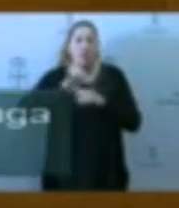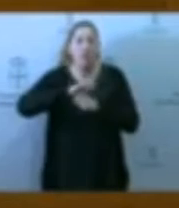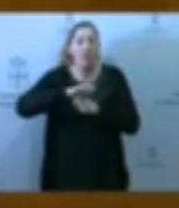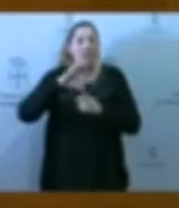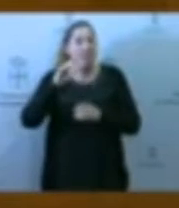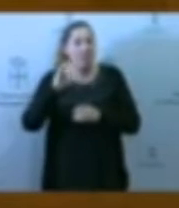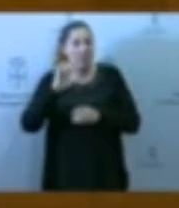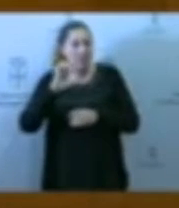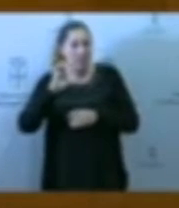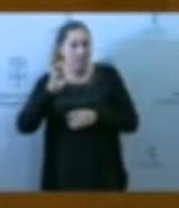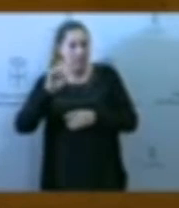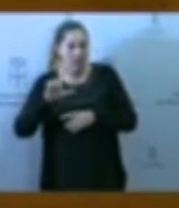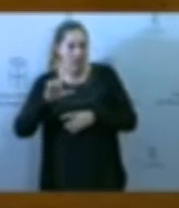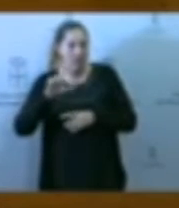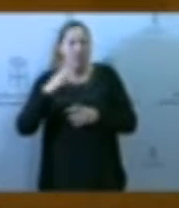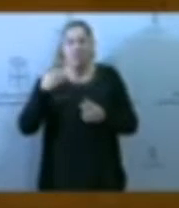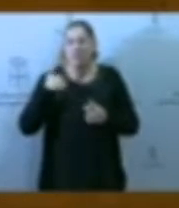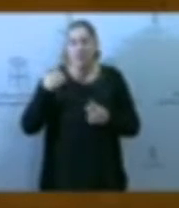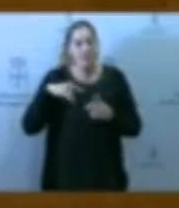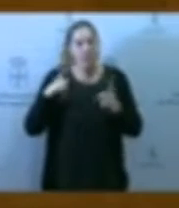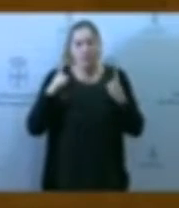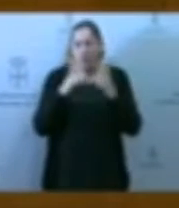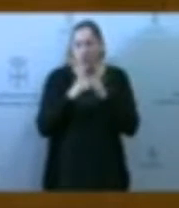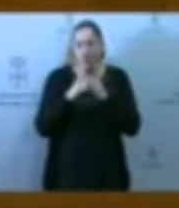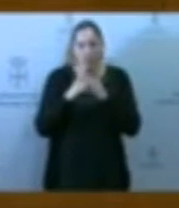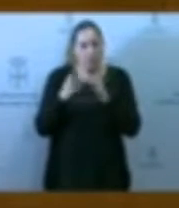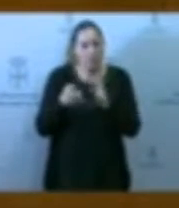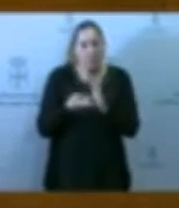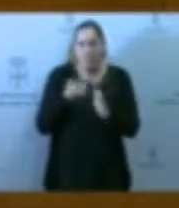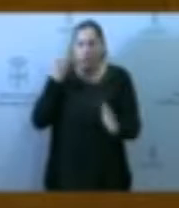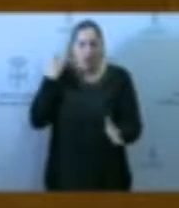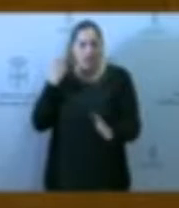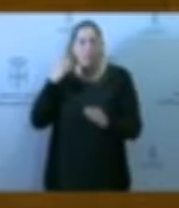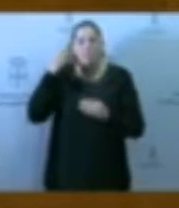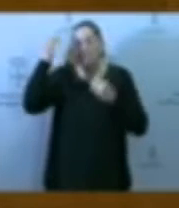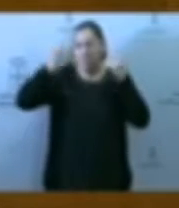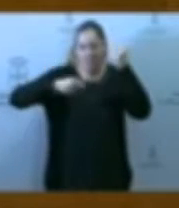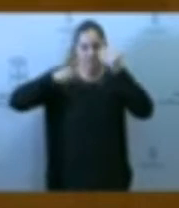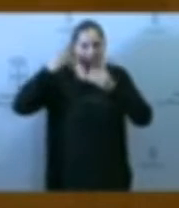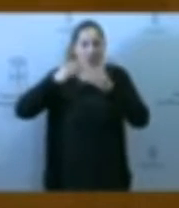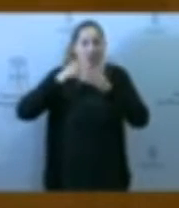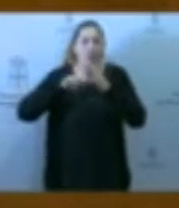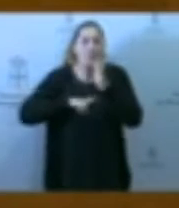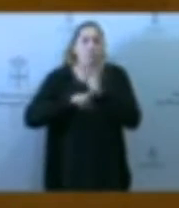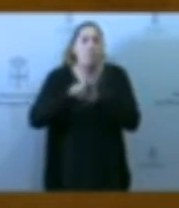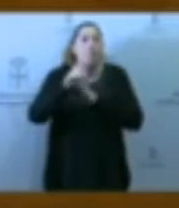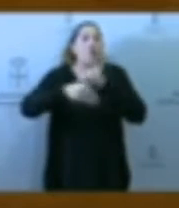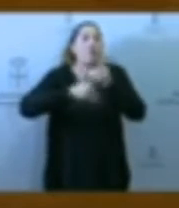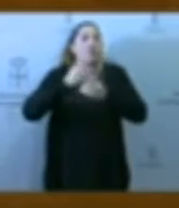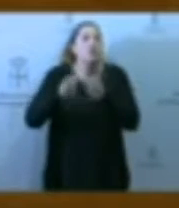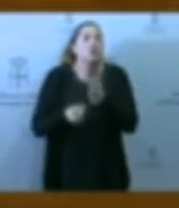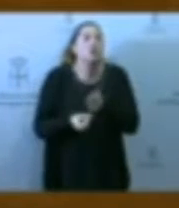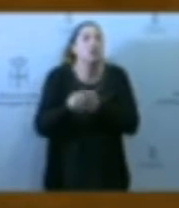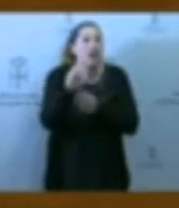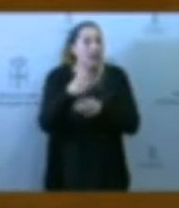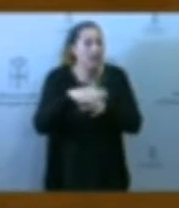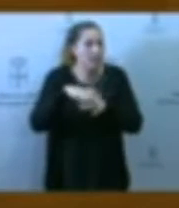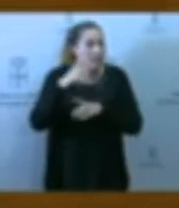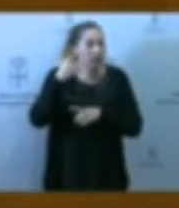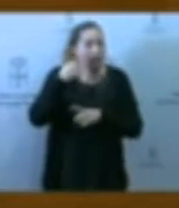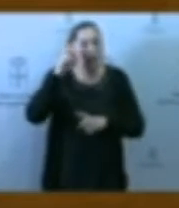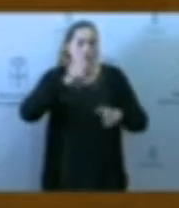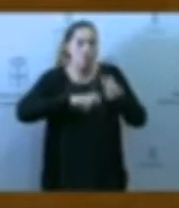días contados y hay que pensar en un proceso de salida para el combustible. A esa,